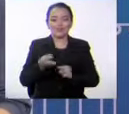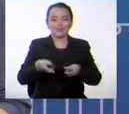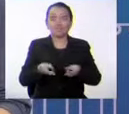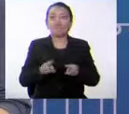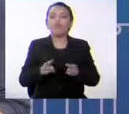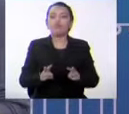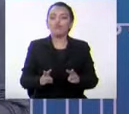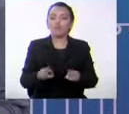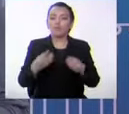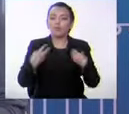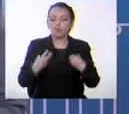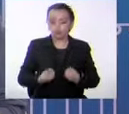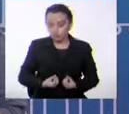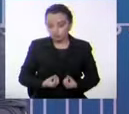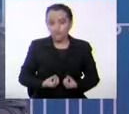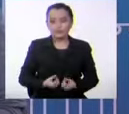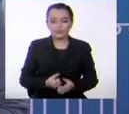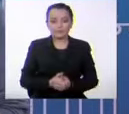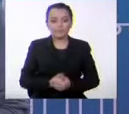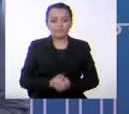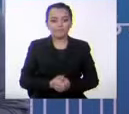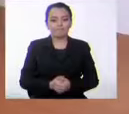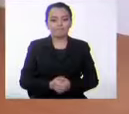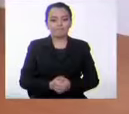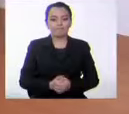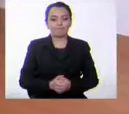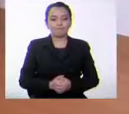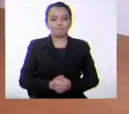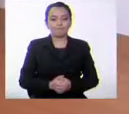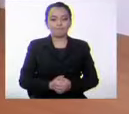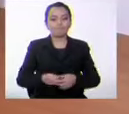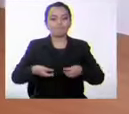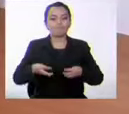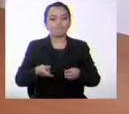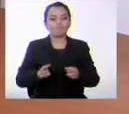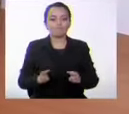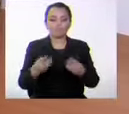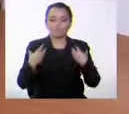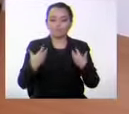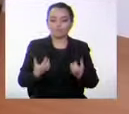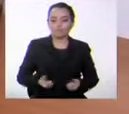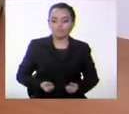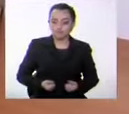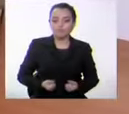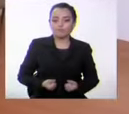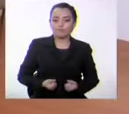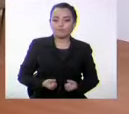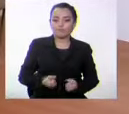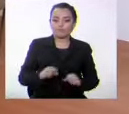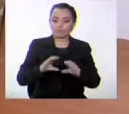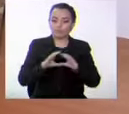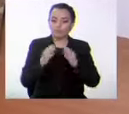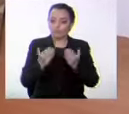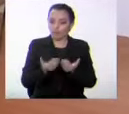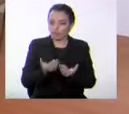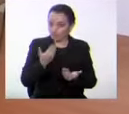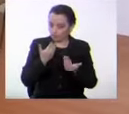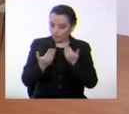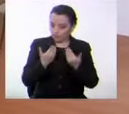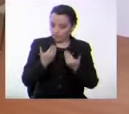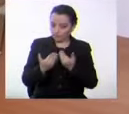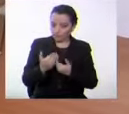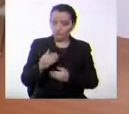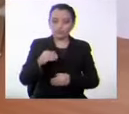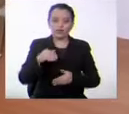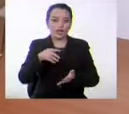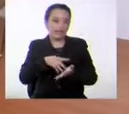esta temática para noveno grado? Formas de gobierno, ¿no? En la clase anterior estuvimos hablando de democracia,